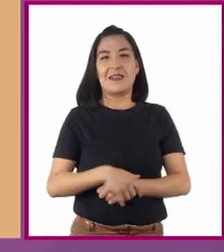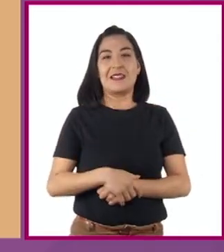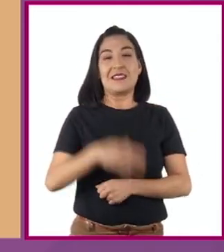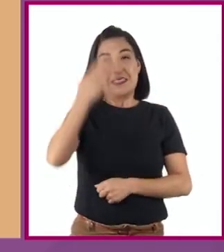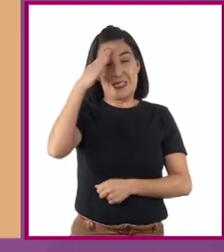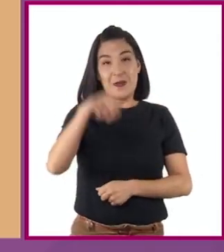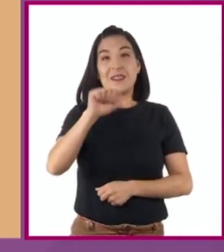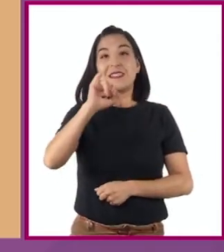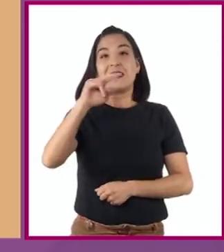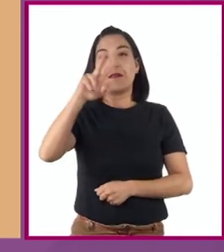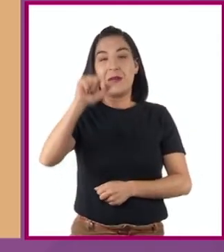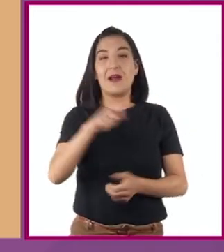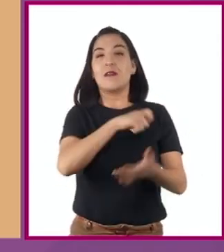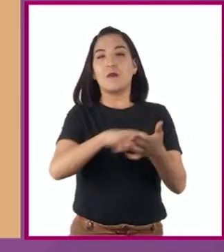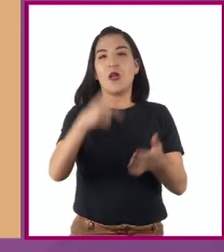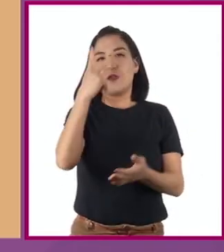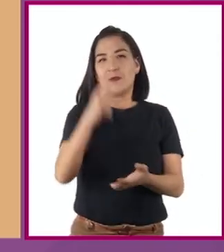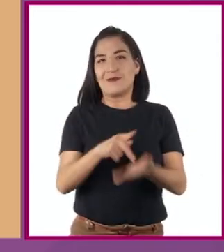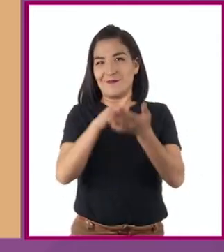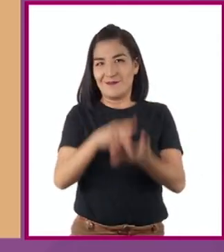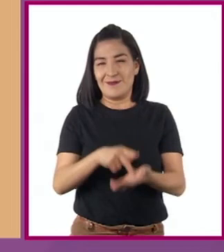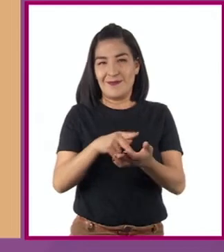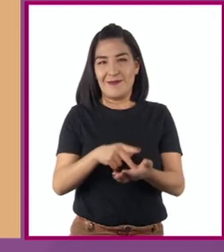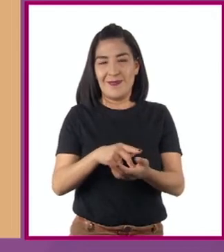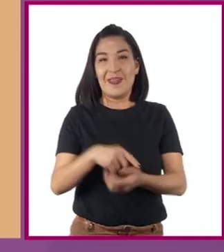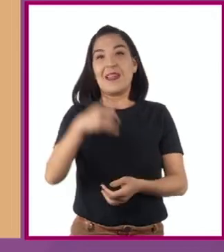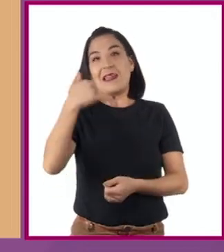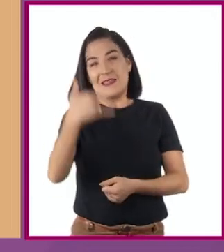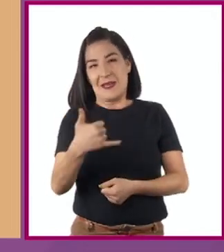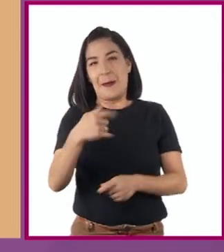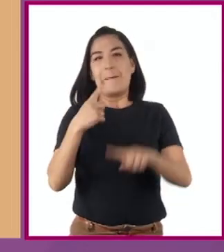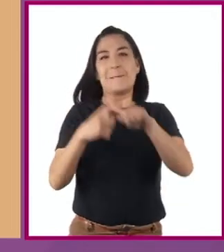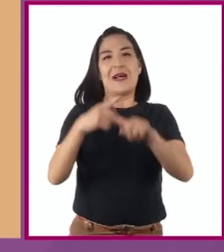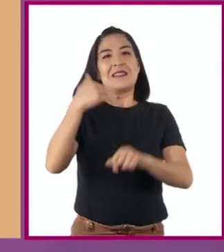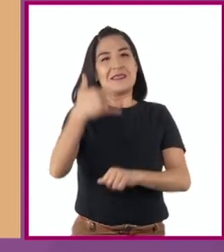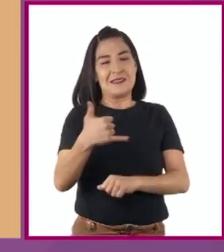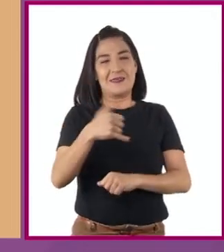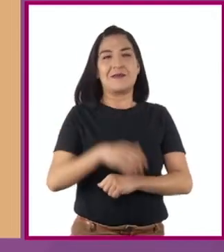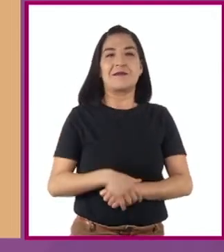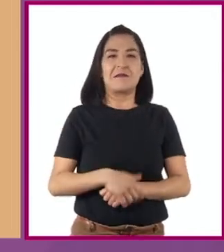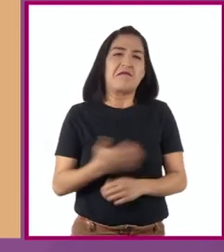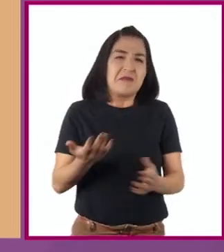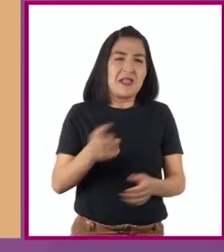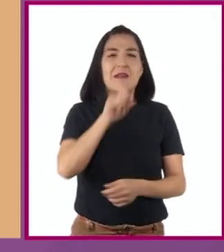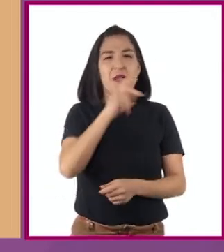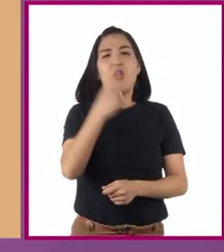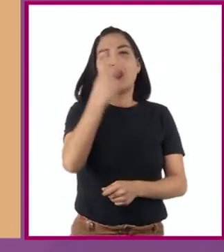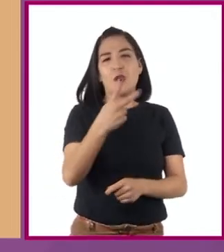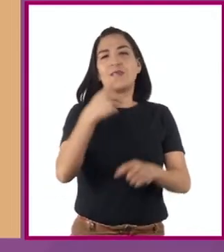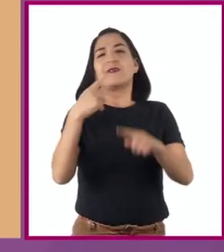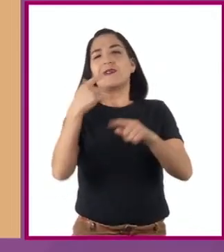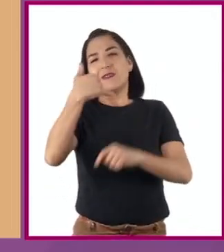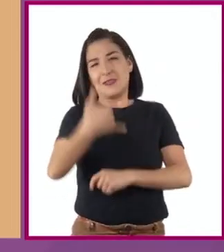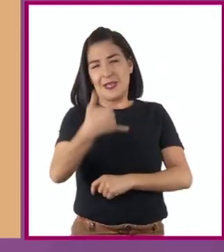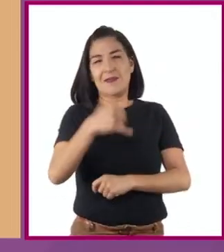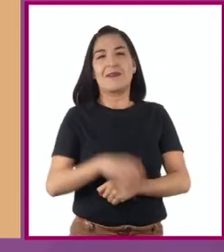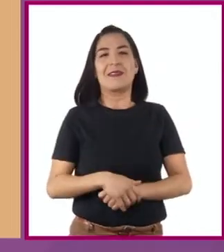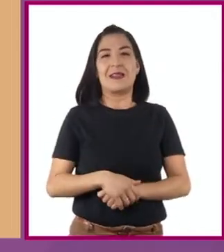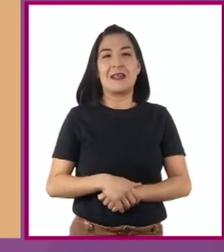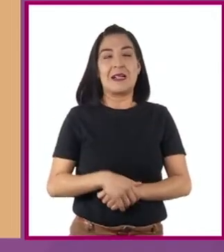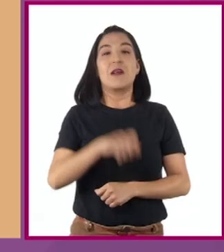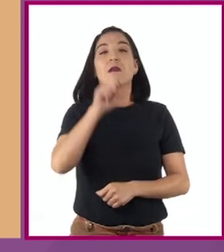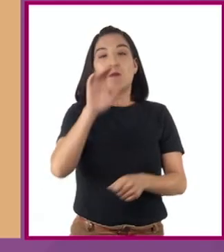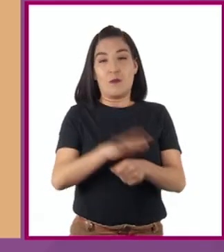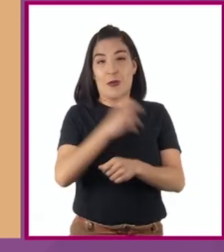Silvia compró 2 kilogramos, que es Y más Y, o bien 2Y. Por lo tanto,